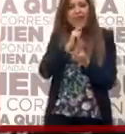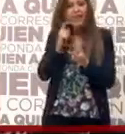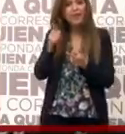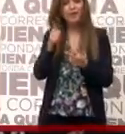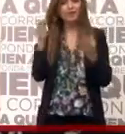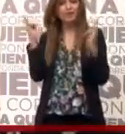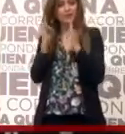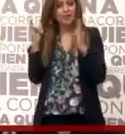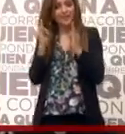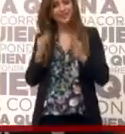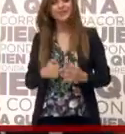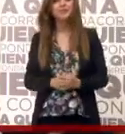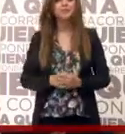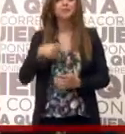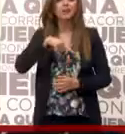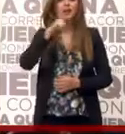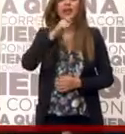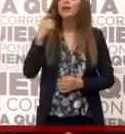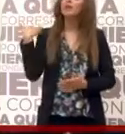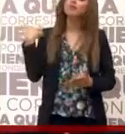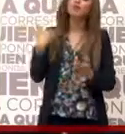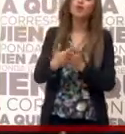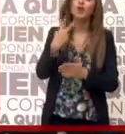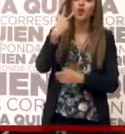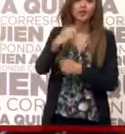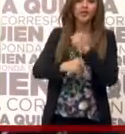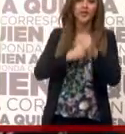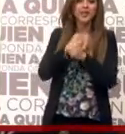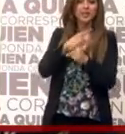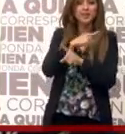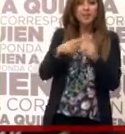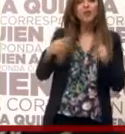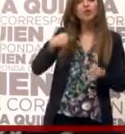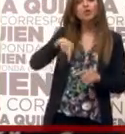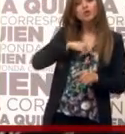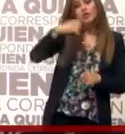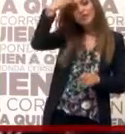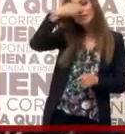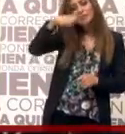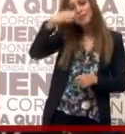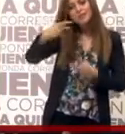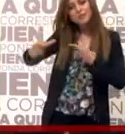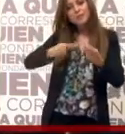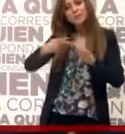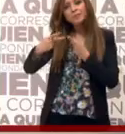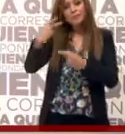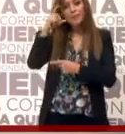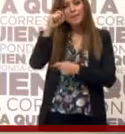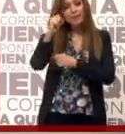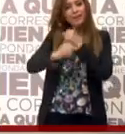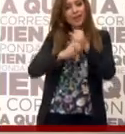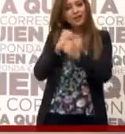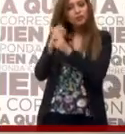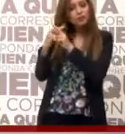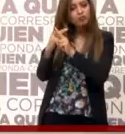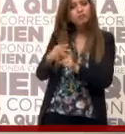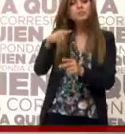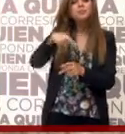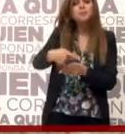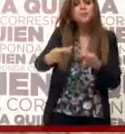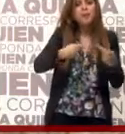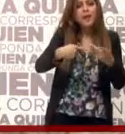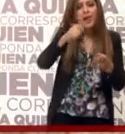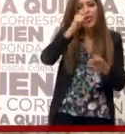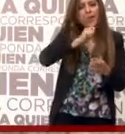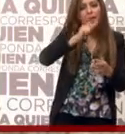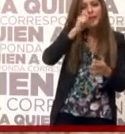La heladería tiene 2 años y medio, pero nosotros tenemos experiencia haciendo helados desde hace 20 años. Parte de la heladería es